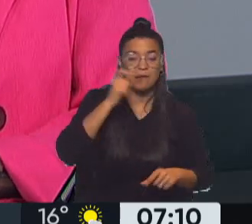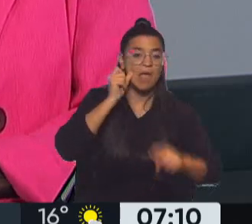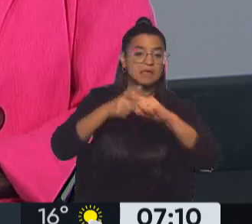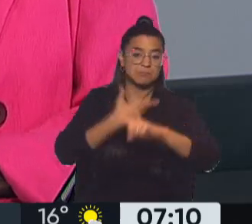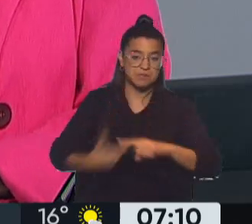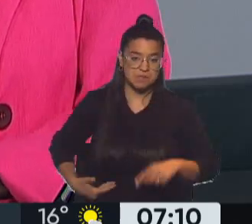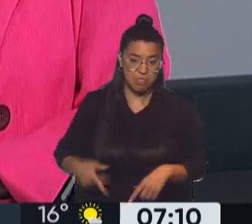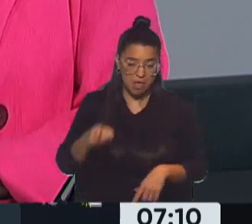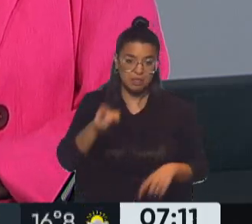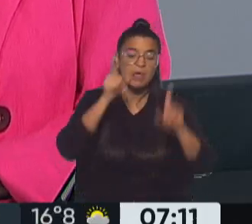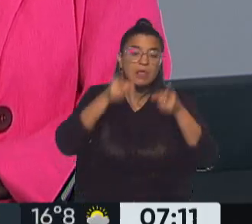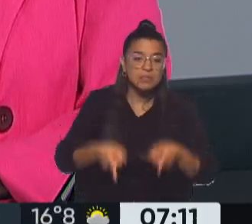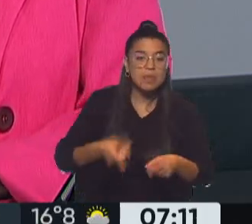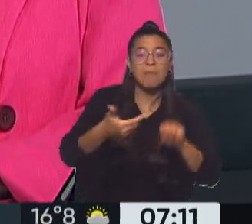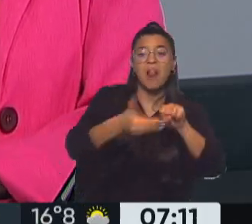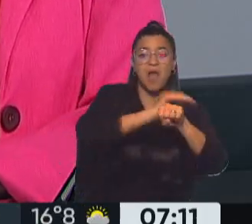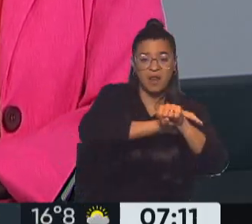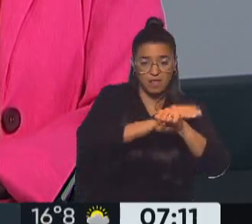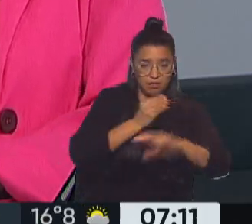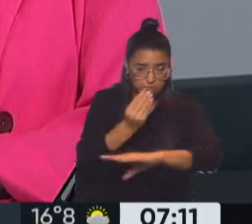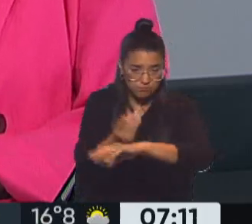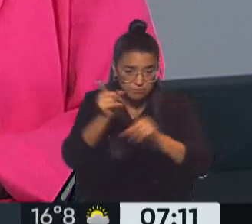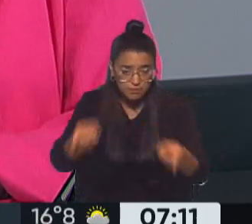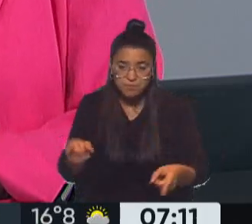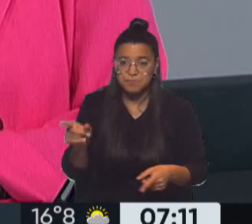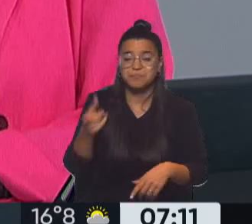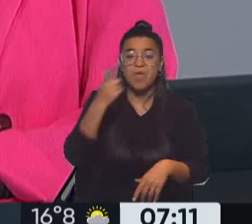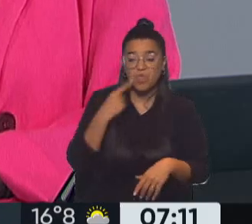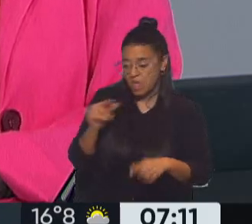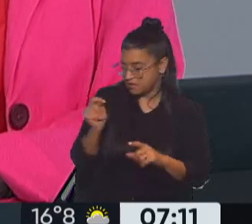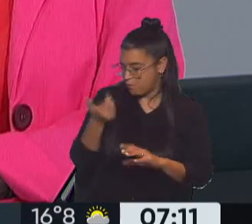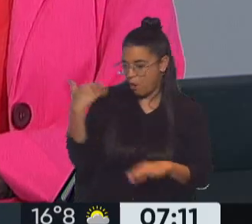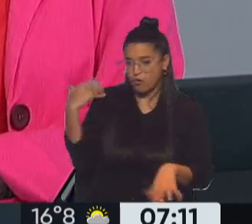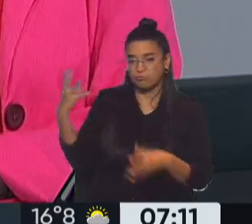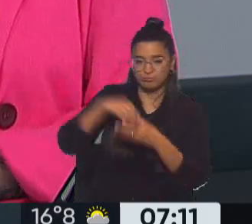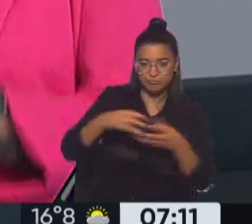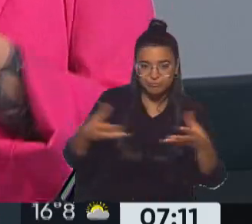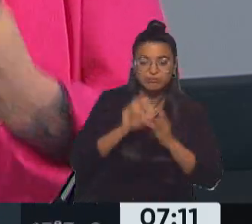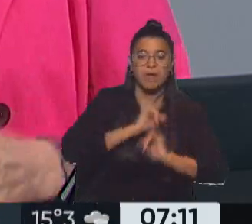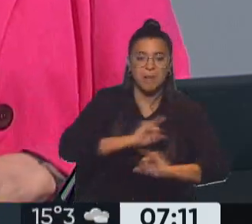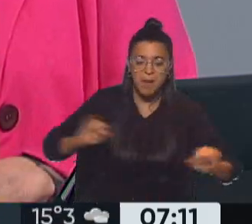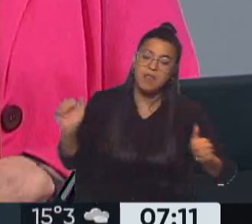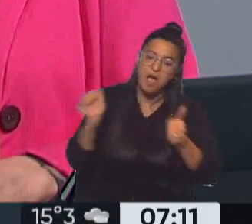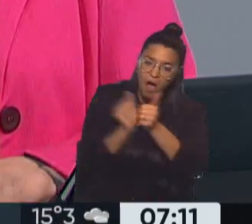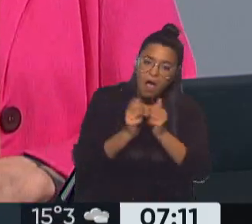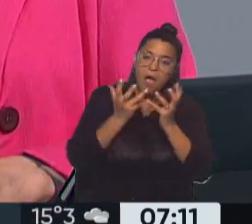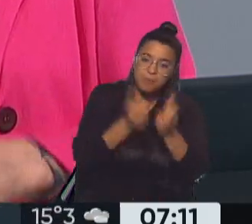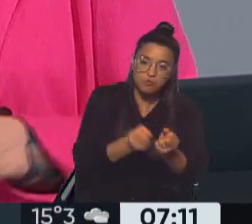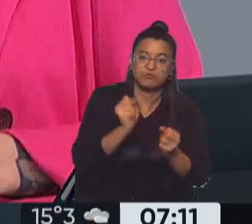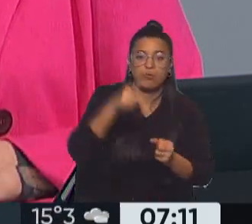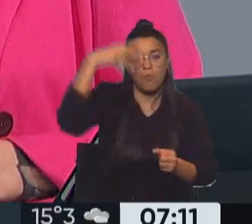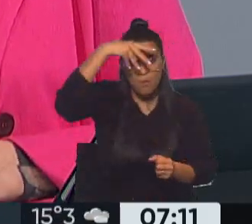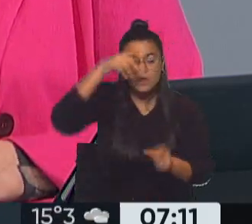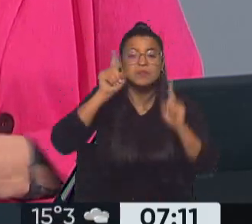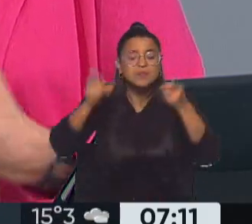de la Nación, estuvo también Horacio Rodríguez Larreta, que se sumó en los últimos días de la campaña a el acompañamiento a Patricia Bullrich.